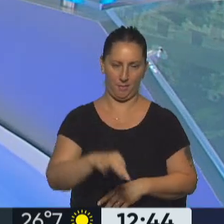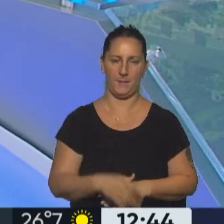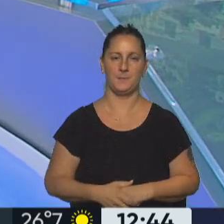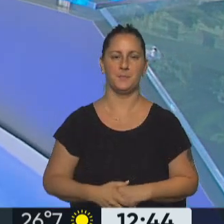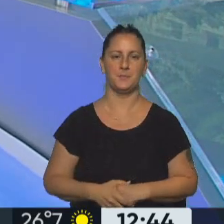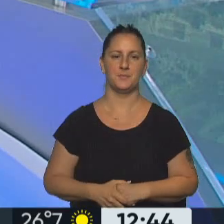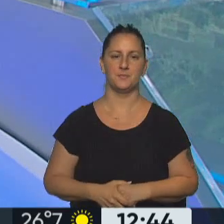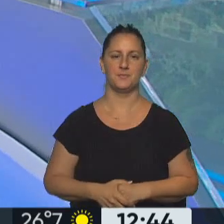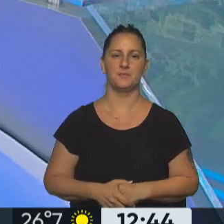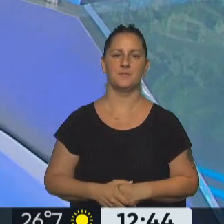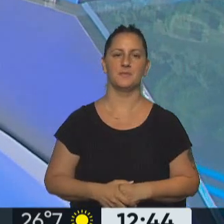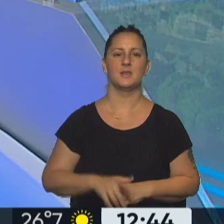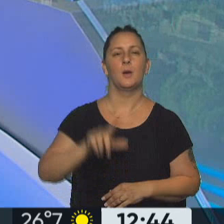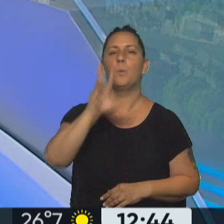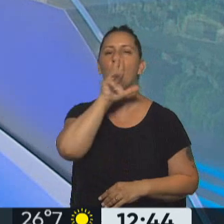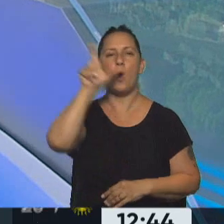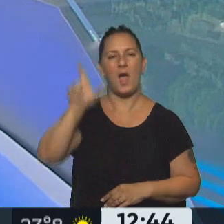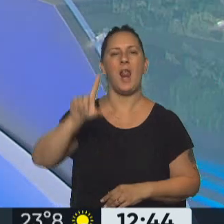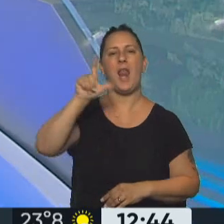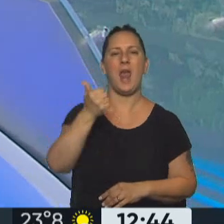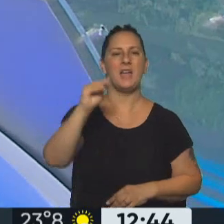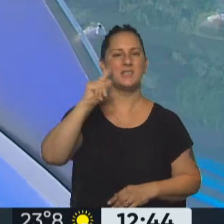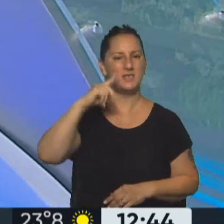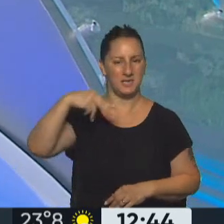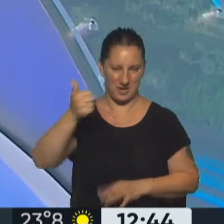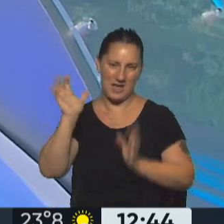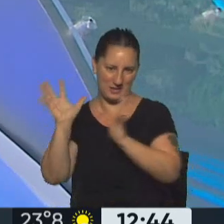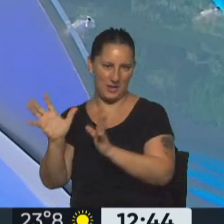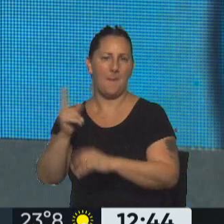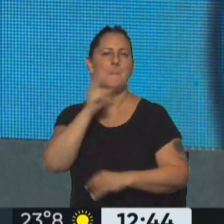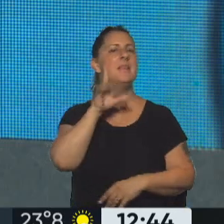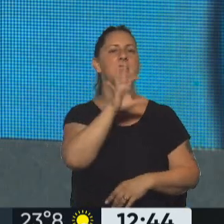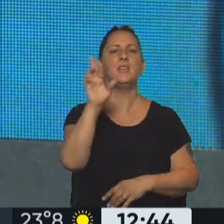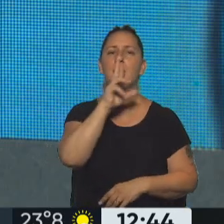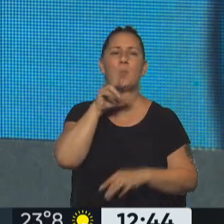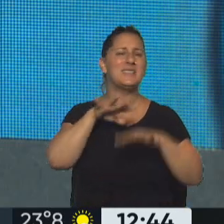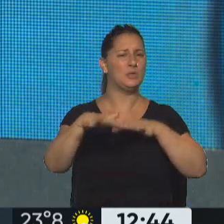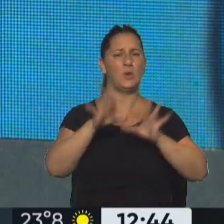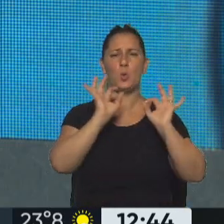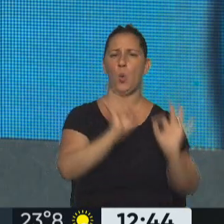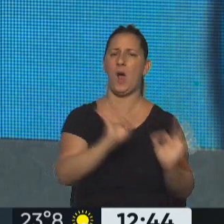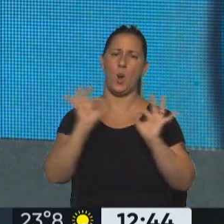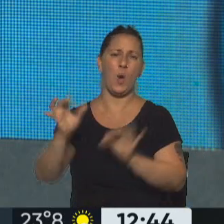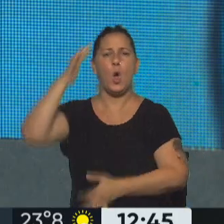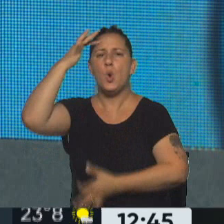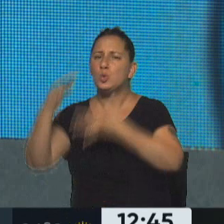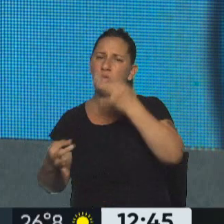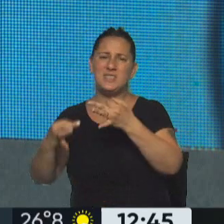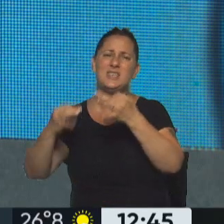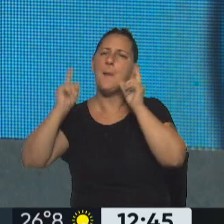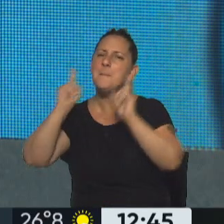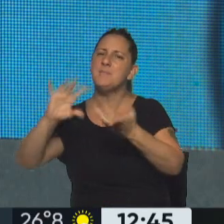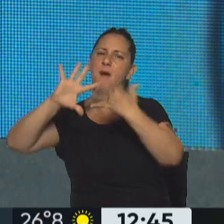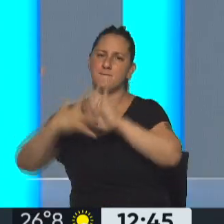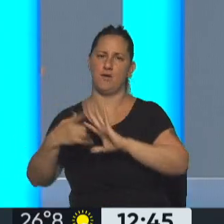el caso de la china pero decíamos otras más de 1500 mujeres en la misma circunstancia con la misma Justicia con la misma perspectiva